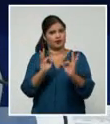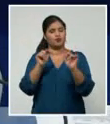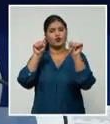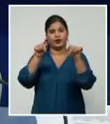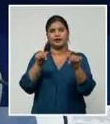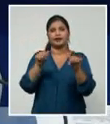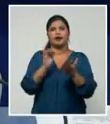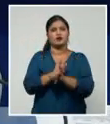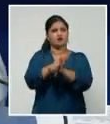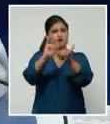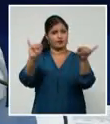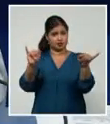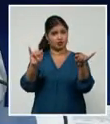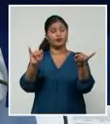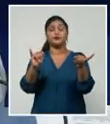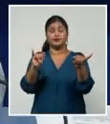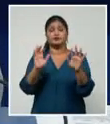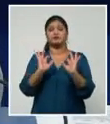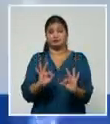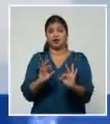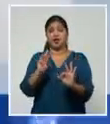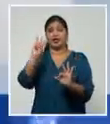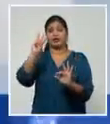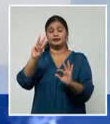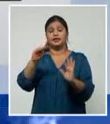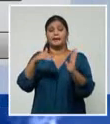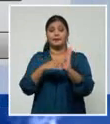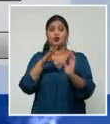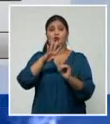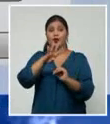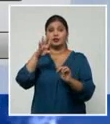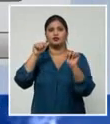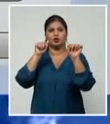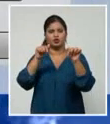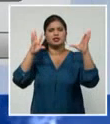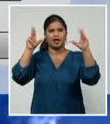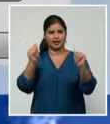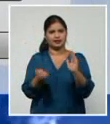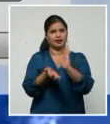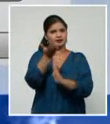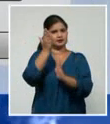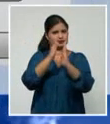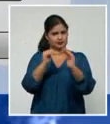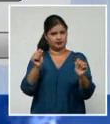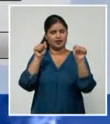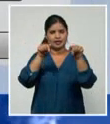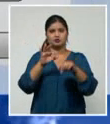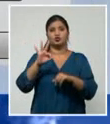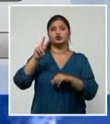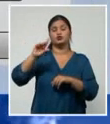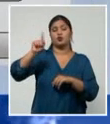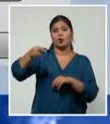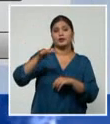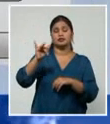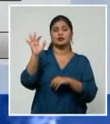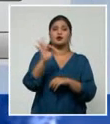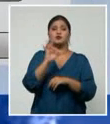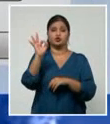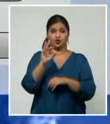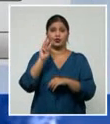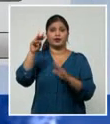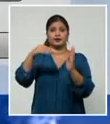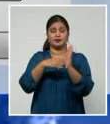ascendió a 3 mil 44 lo que representa el 82 7 por ciento de los 3.682